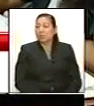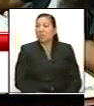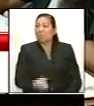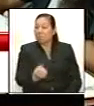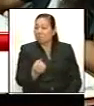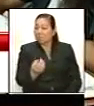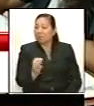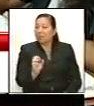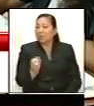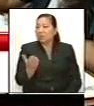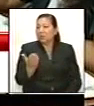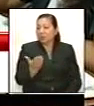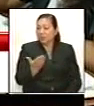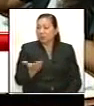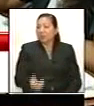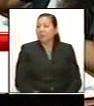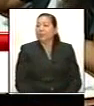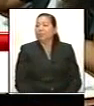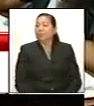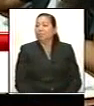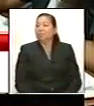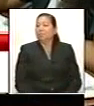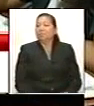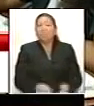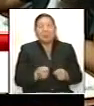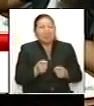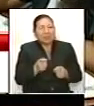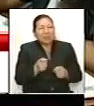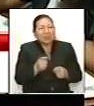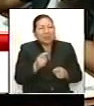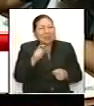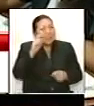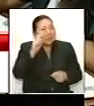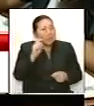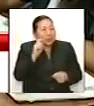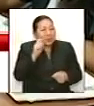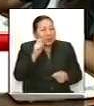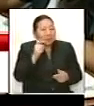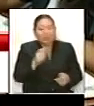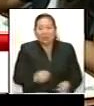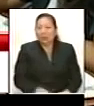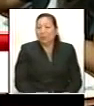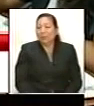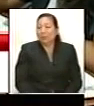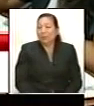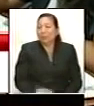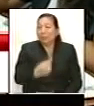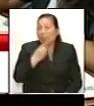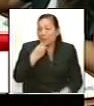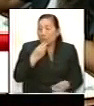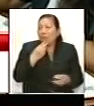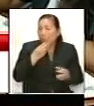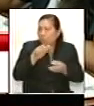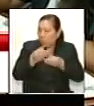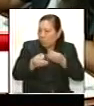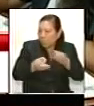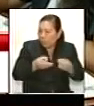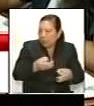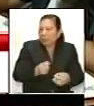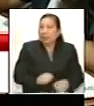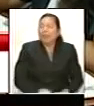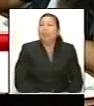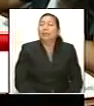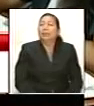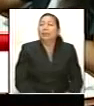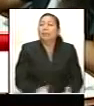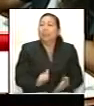cosa, ¿no?, que recibe era hecho por chantaje sexual, ¿no? Entonces, bastantes mensajerías, le contamos. Y dijo, sí, la